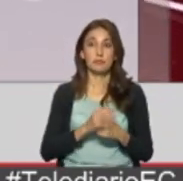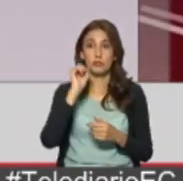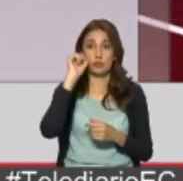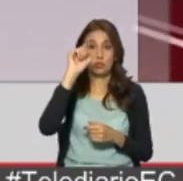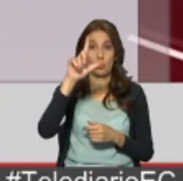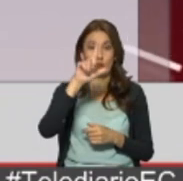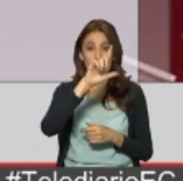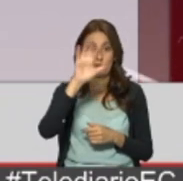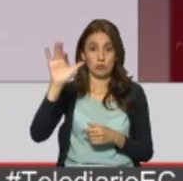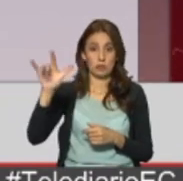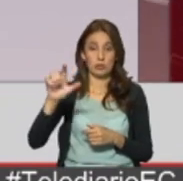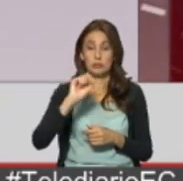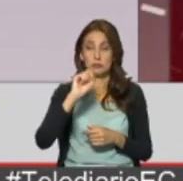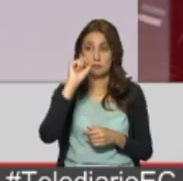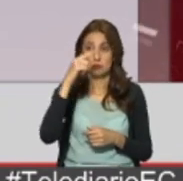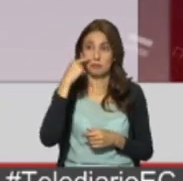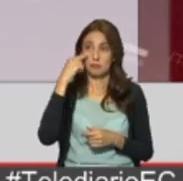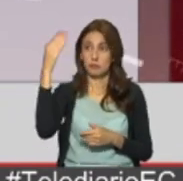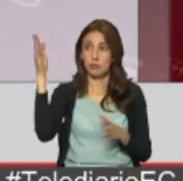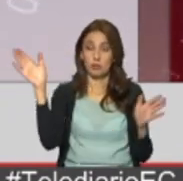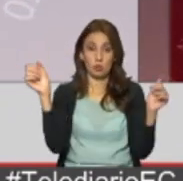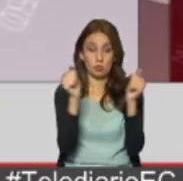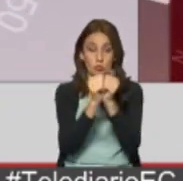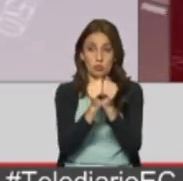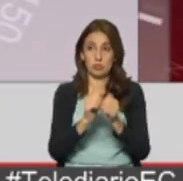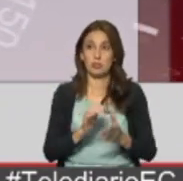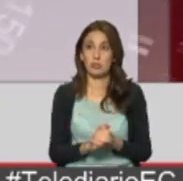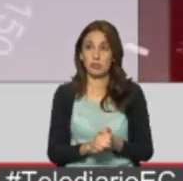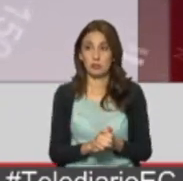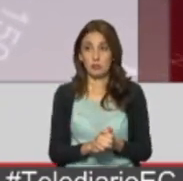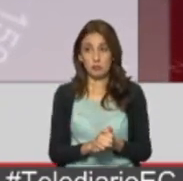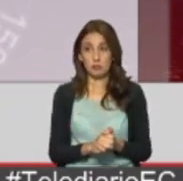ECU Beijing, todo unido. Ese es el WeChat.